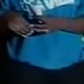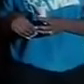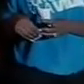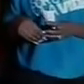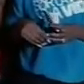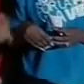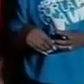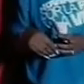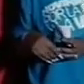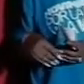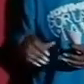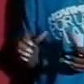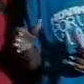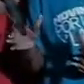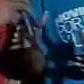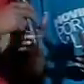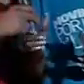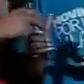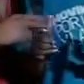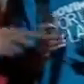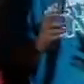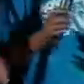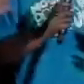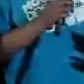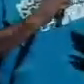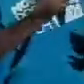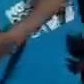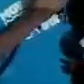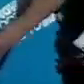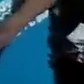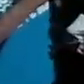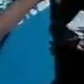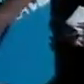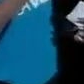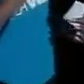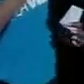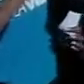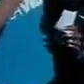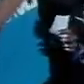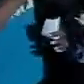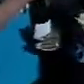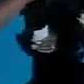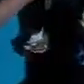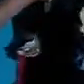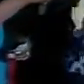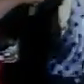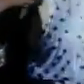adelante que el gobierno está con usted por aquí está mismo